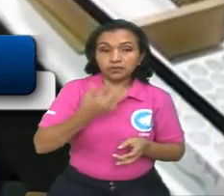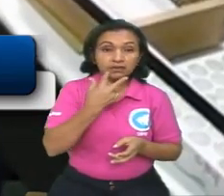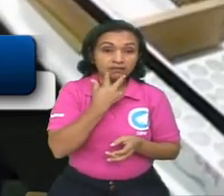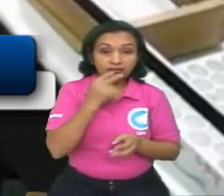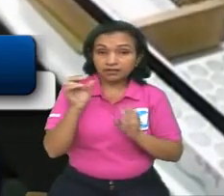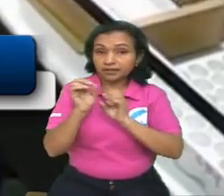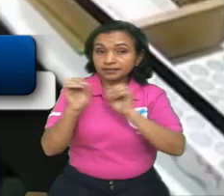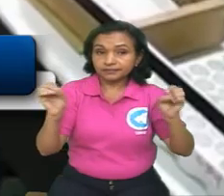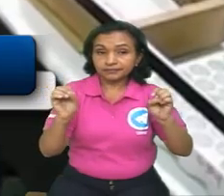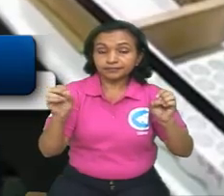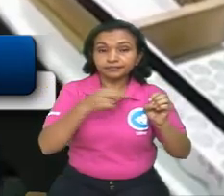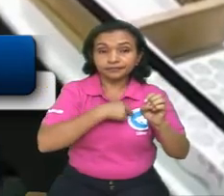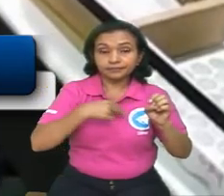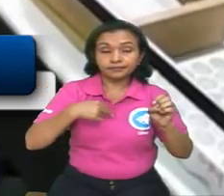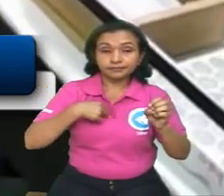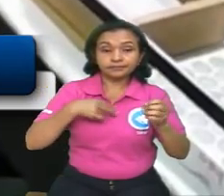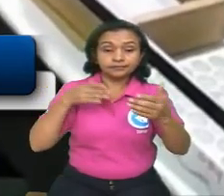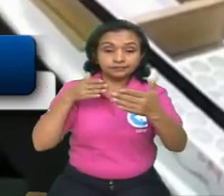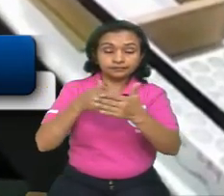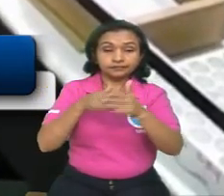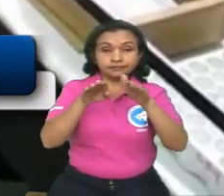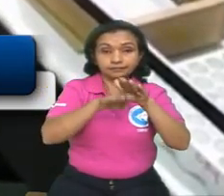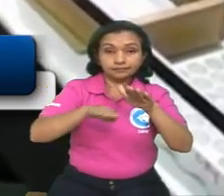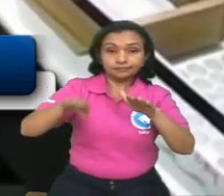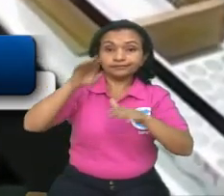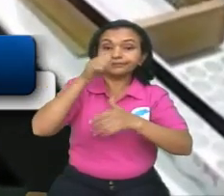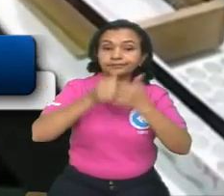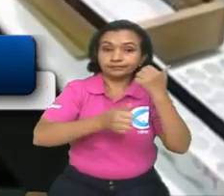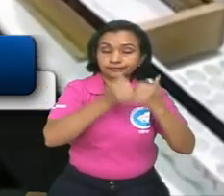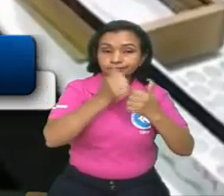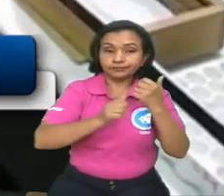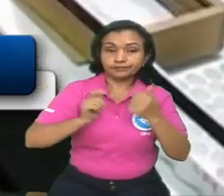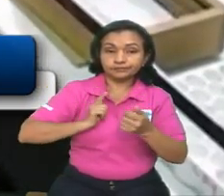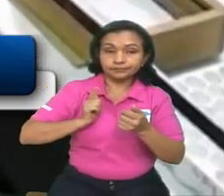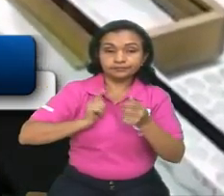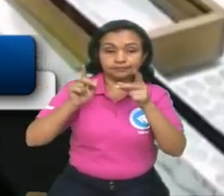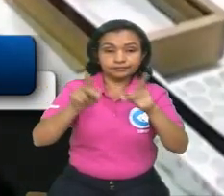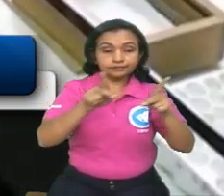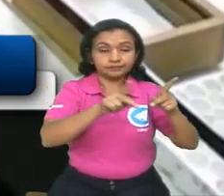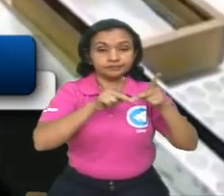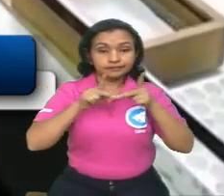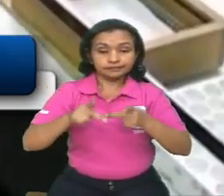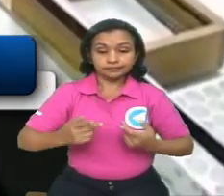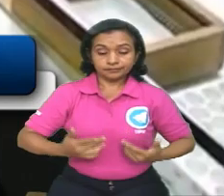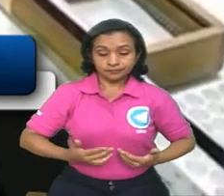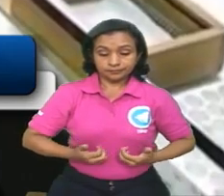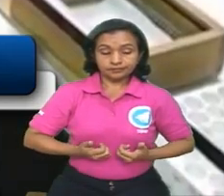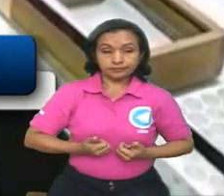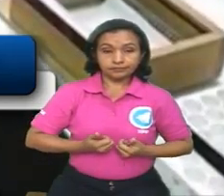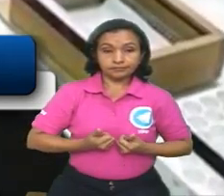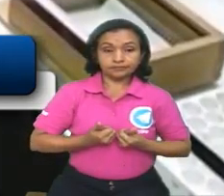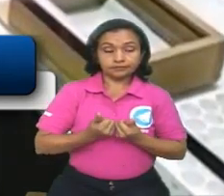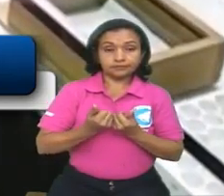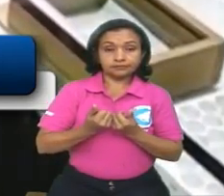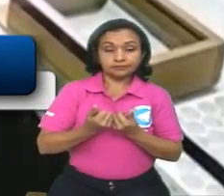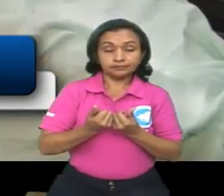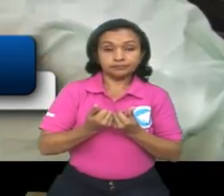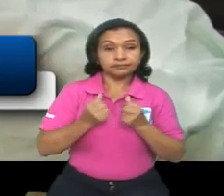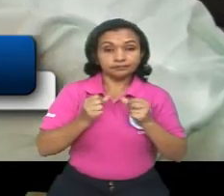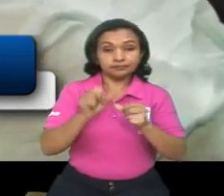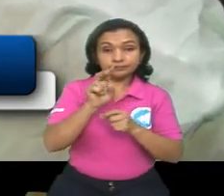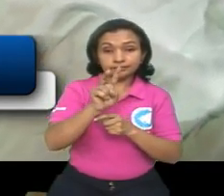llevan a que este tiempo se acorte porque es mucho más agresivo. Tenemos pacientes, lamentablemente, con cáncer cervicuterino en estadios avanzados